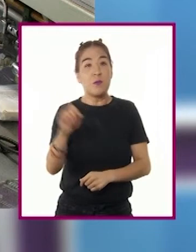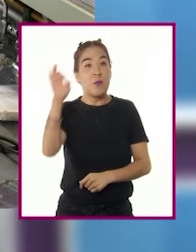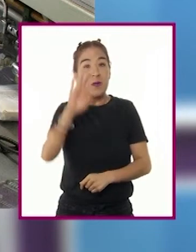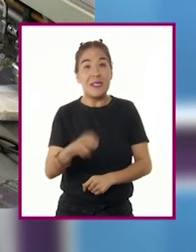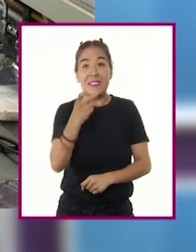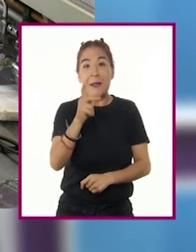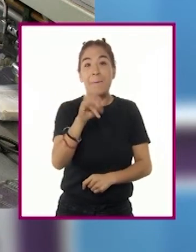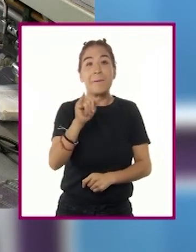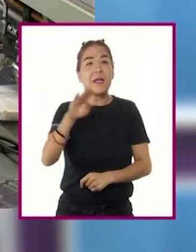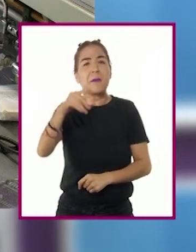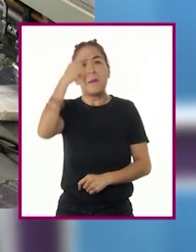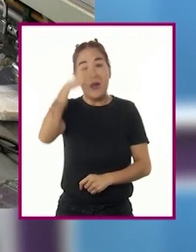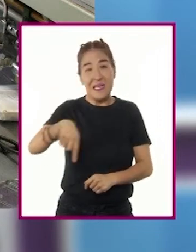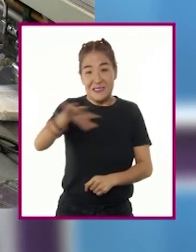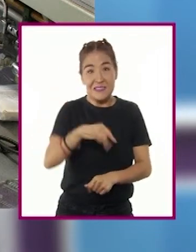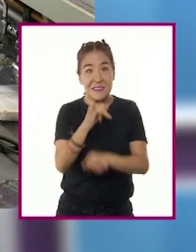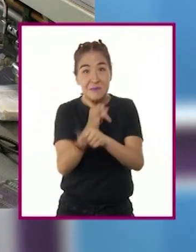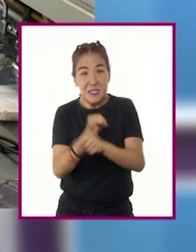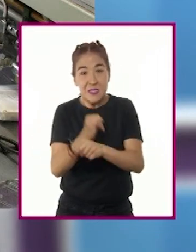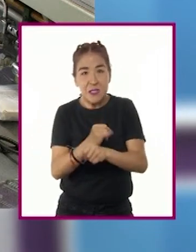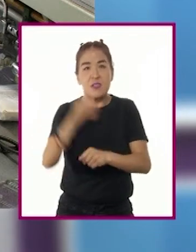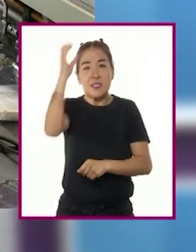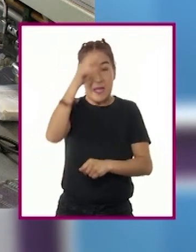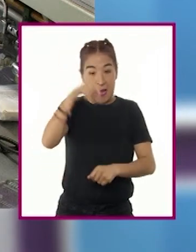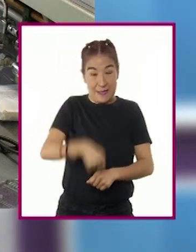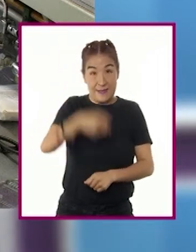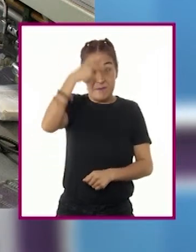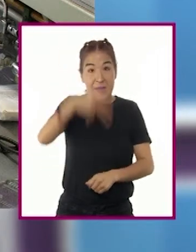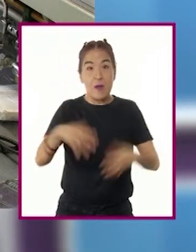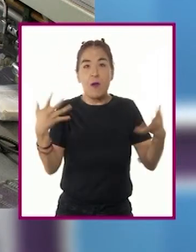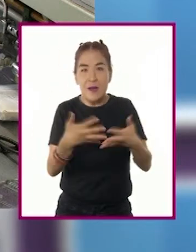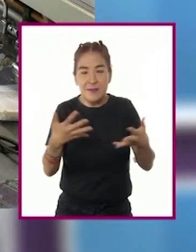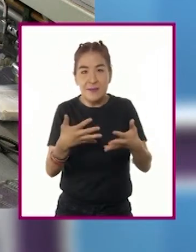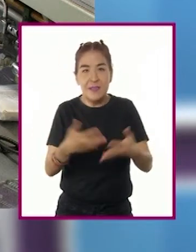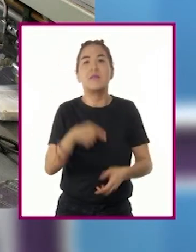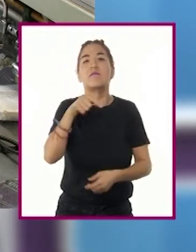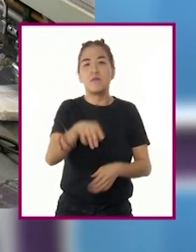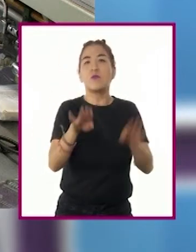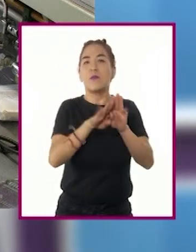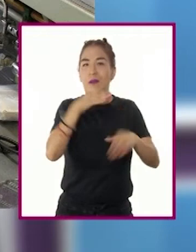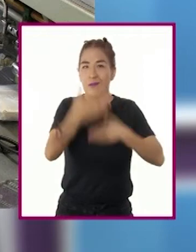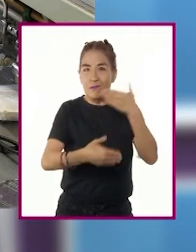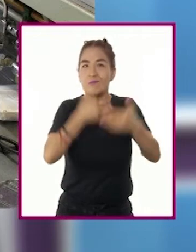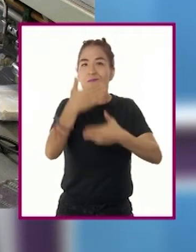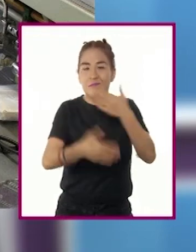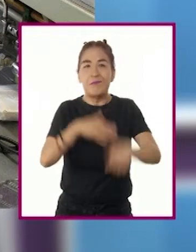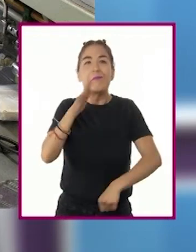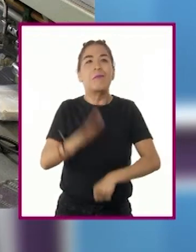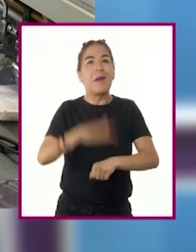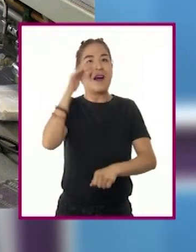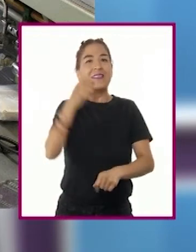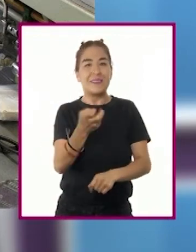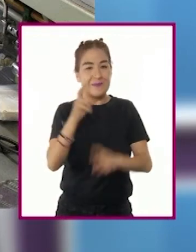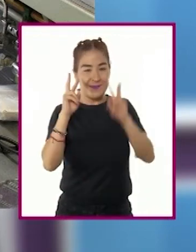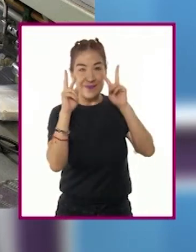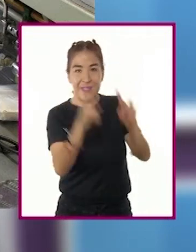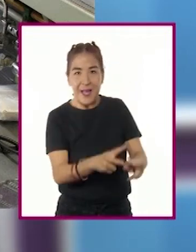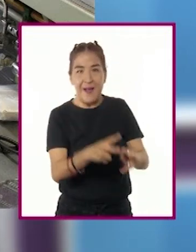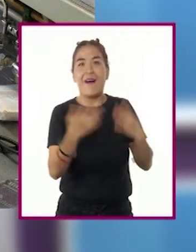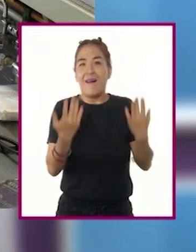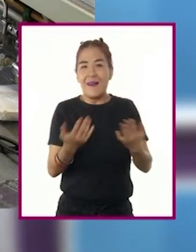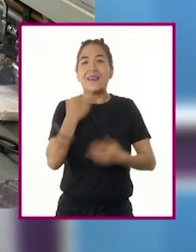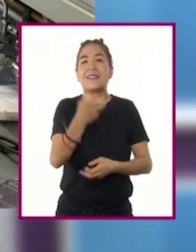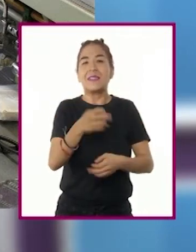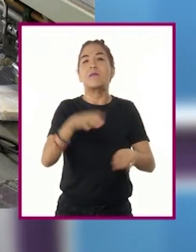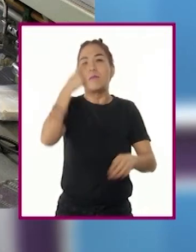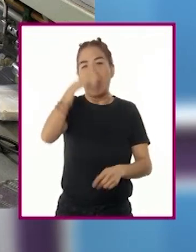para que la investigación científica realizada en México realmente comenzara a tener una influencia notable en